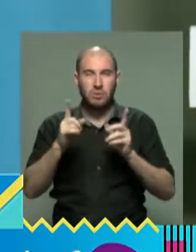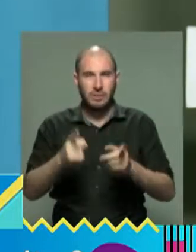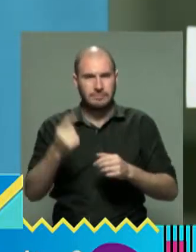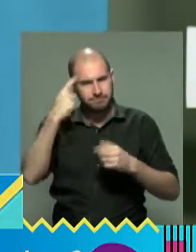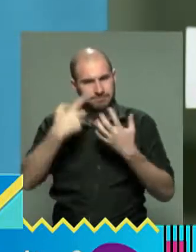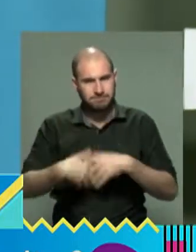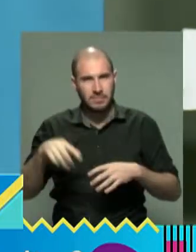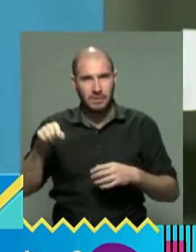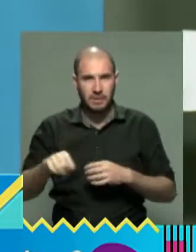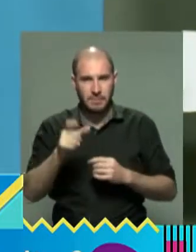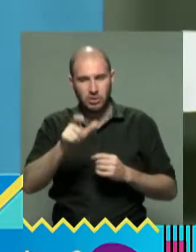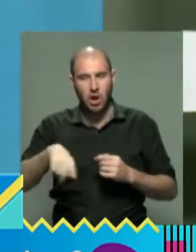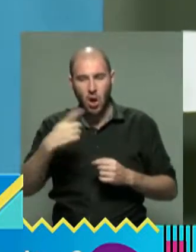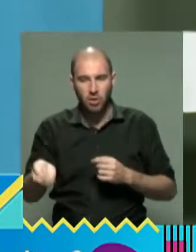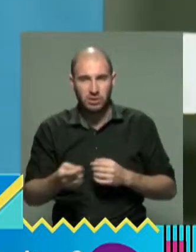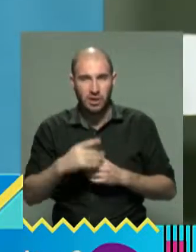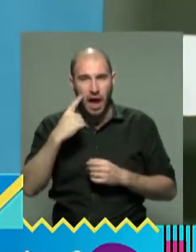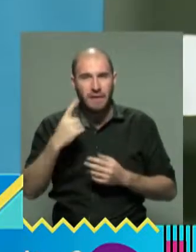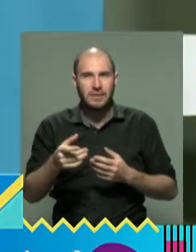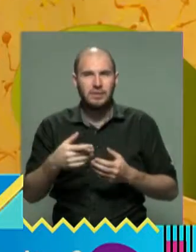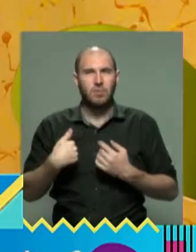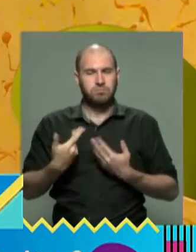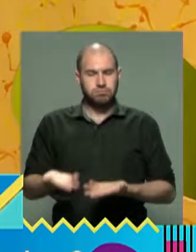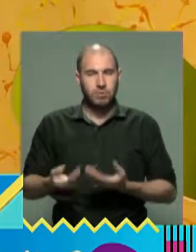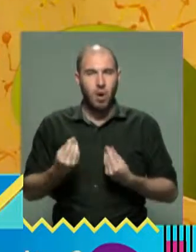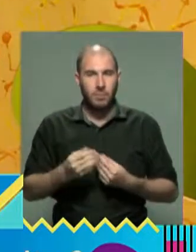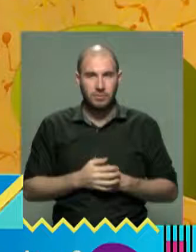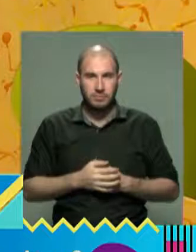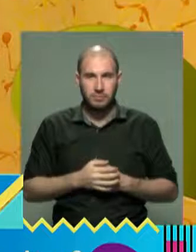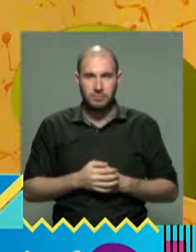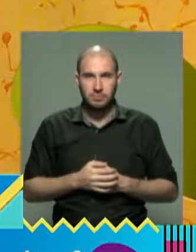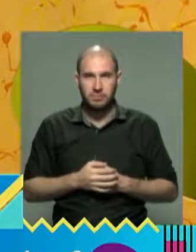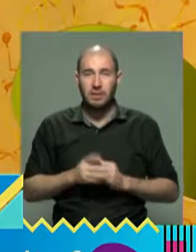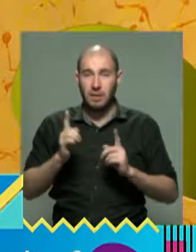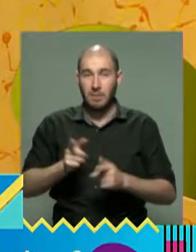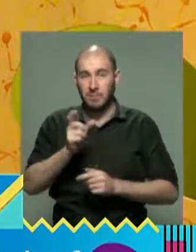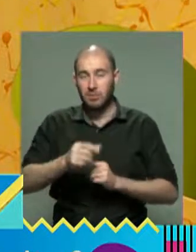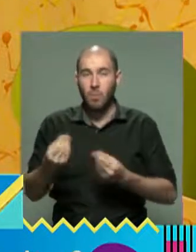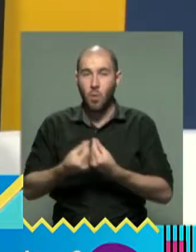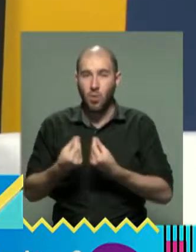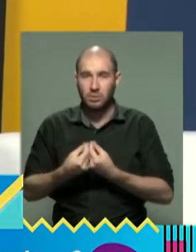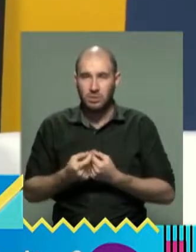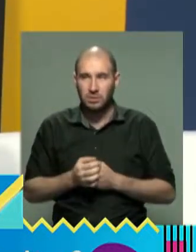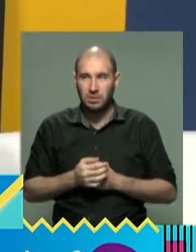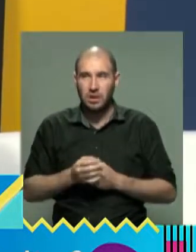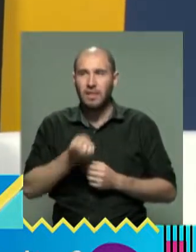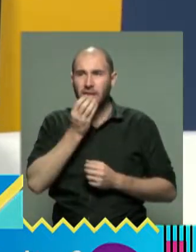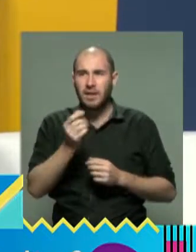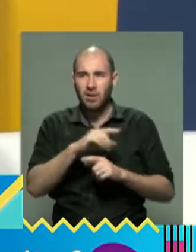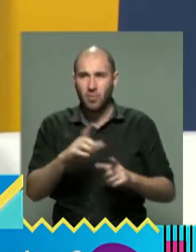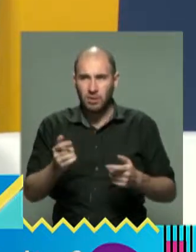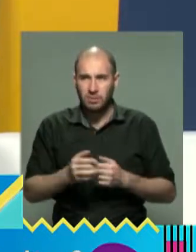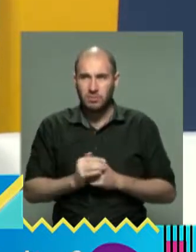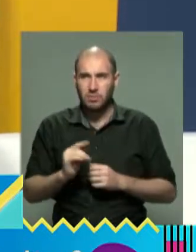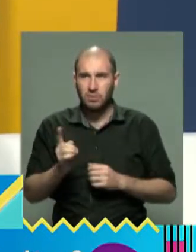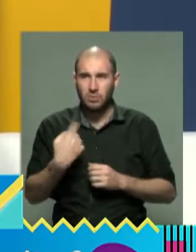pensar en eso, en el otro, ¿no? En cómo Sí, se está exacto. exponiendo. Sí, sí. Y Pero además... es muy común eso, que mucha gente no declara. Exactamente. Nosotros